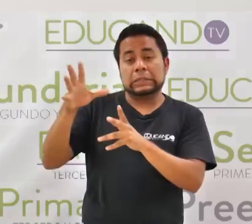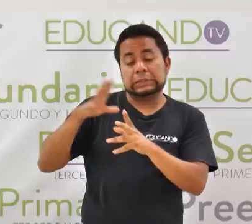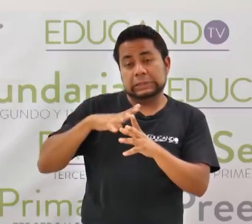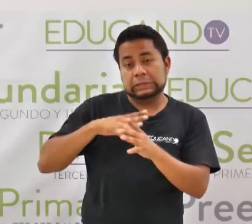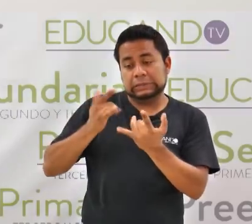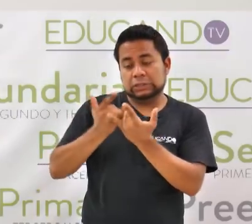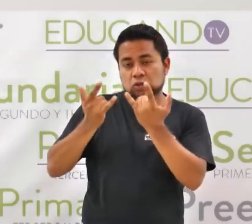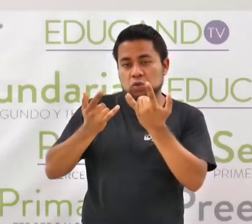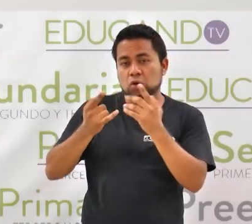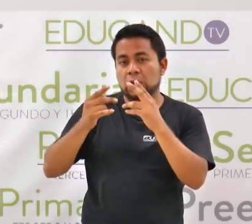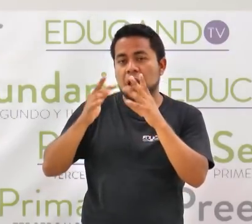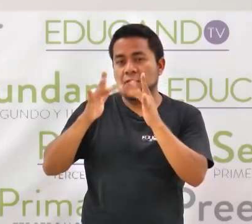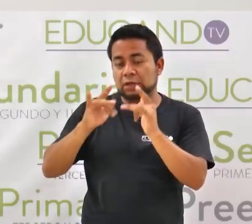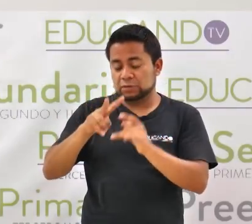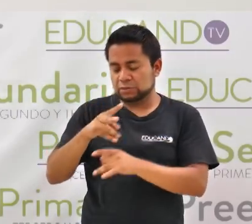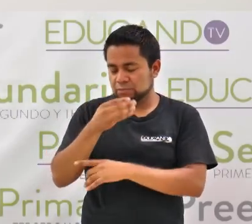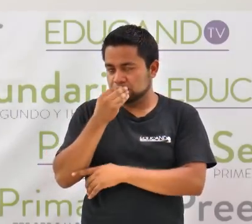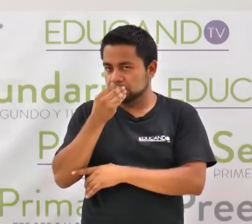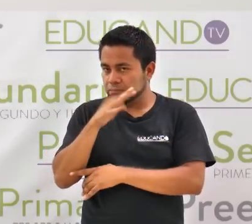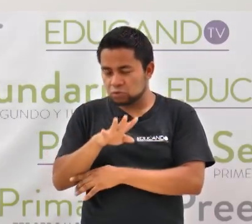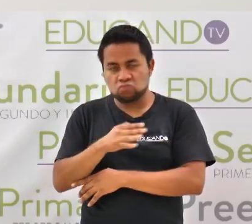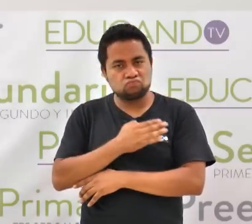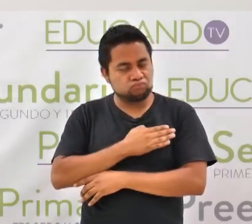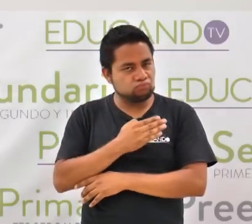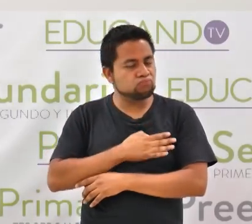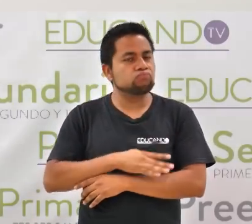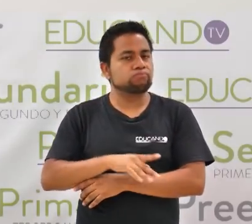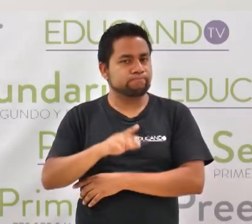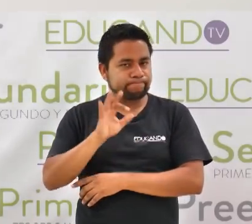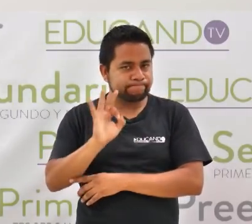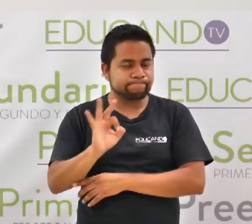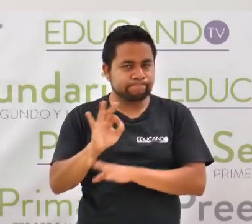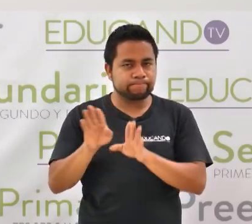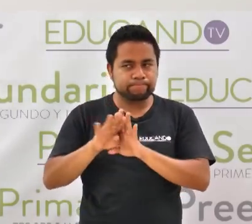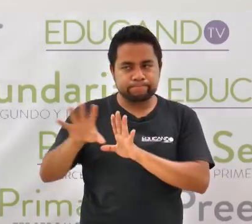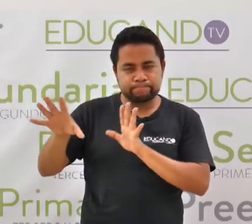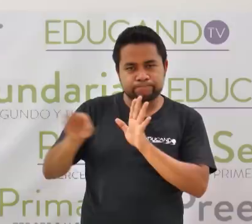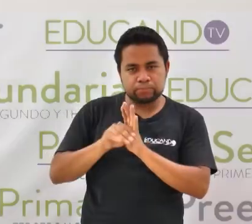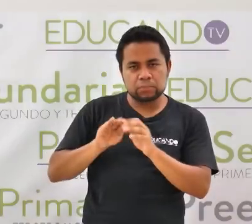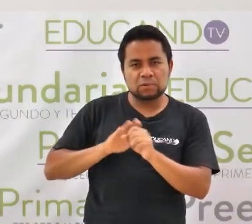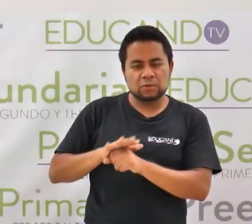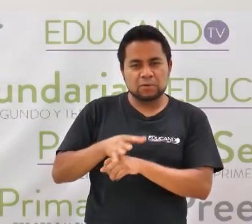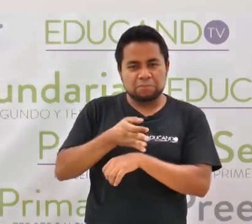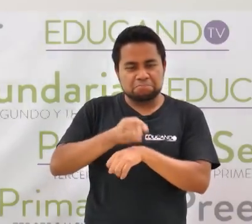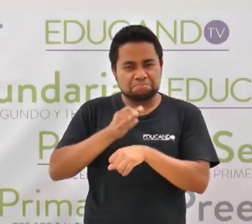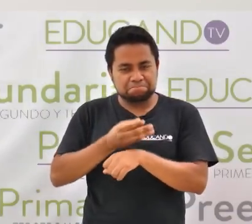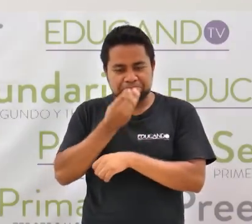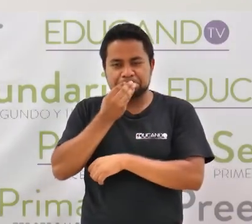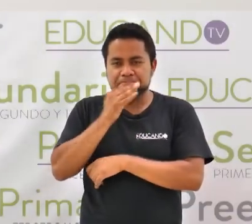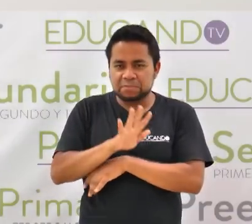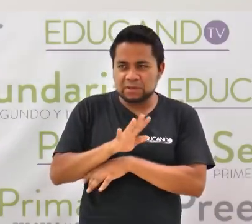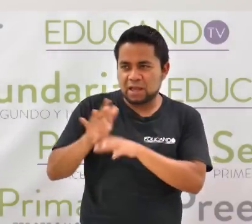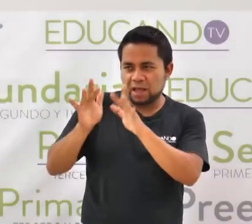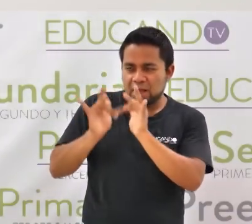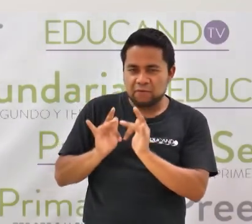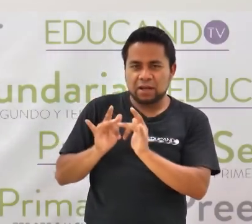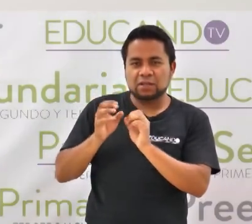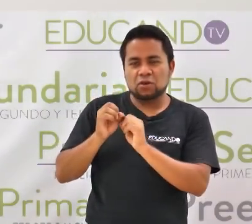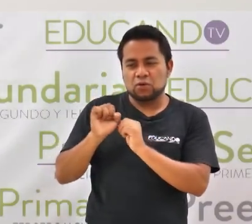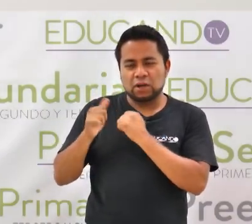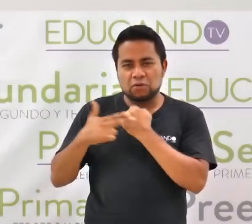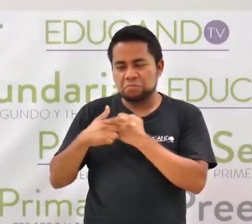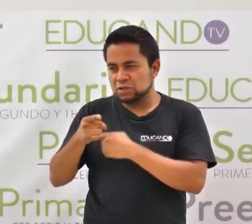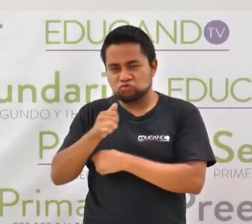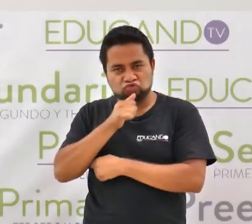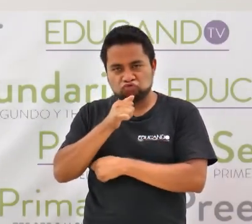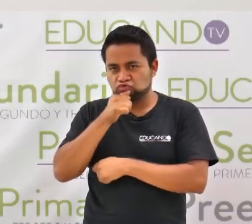muy buenas y además capturan este humor francés y europeo al